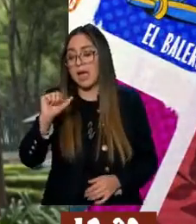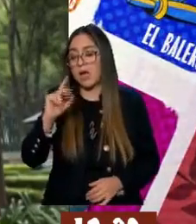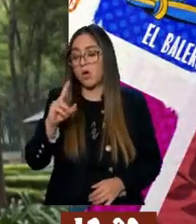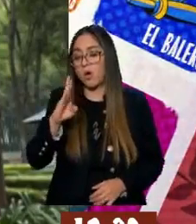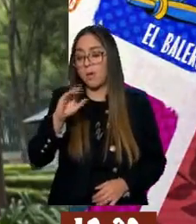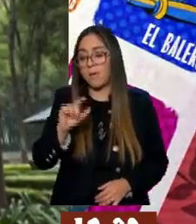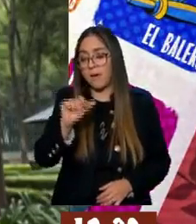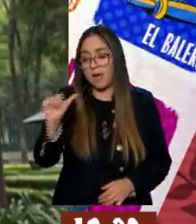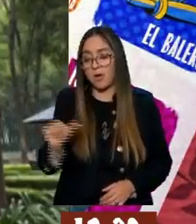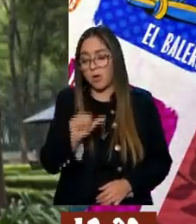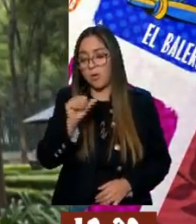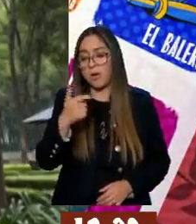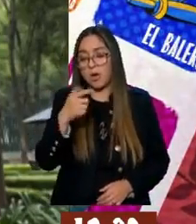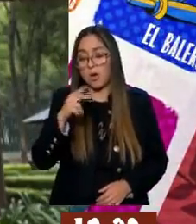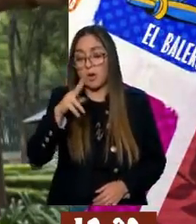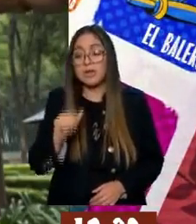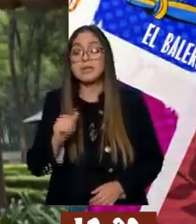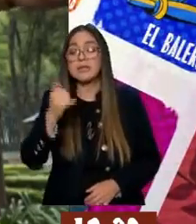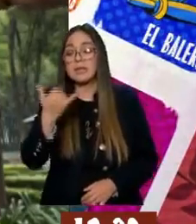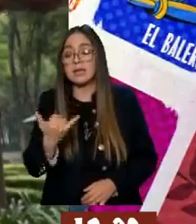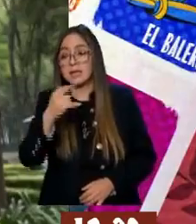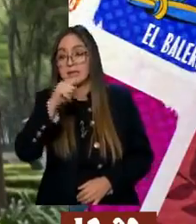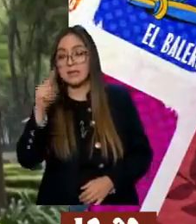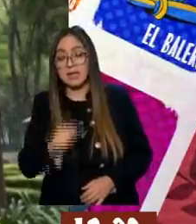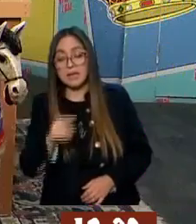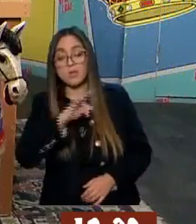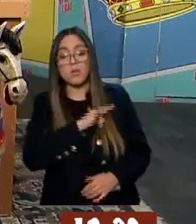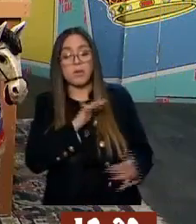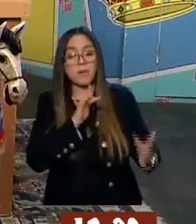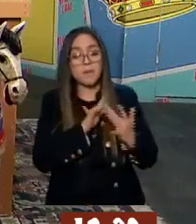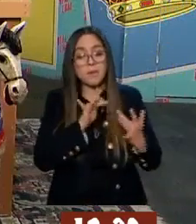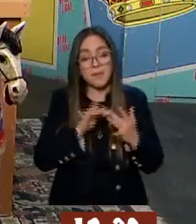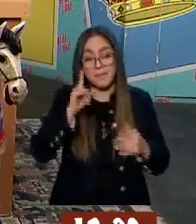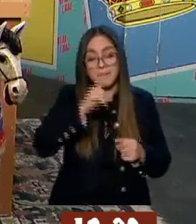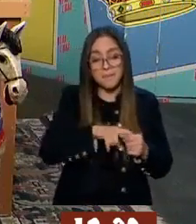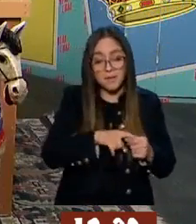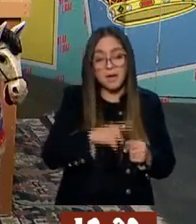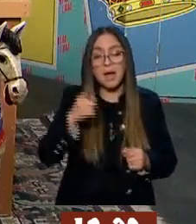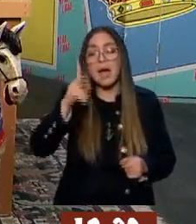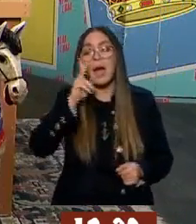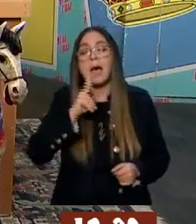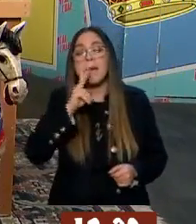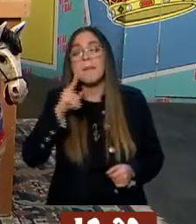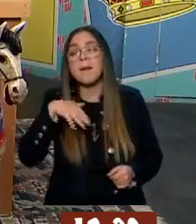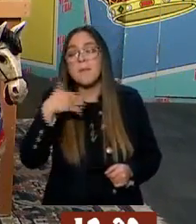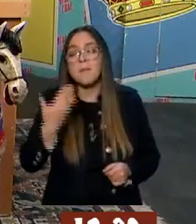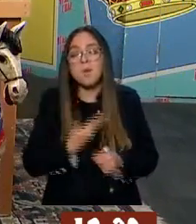@GonisGONYZ. Ahí me encuentran en todas las redes sociales. Y a ver la siguiente semana, ¿desde dónde está? ¿Y de qué color traes las uñas? ¿Y de qué color?